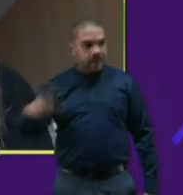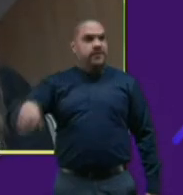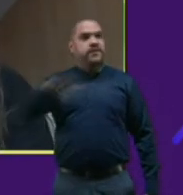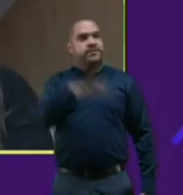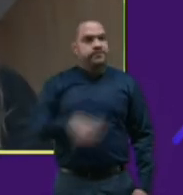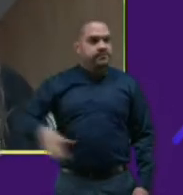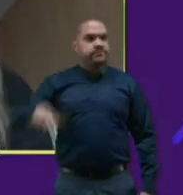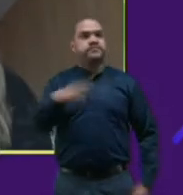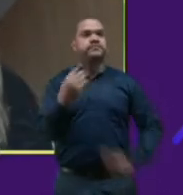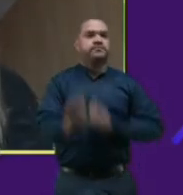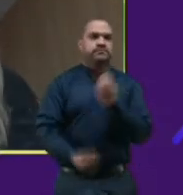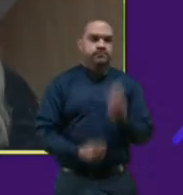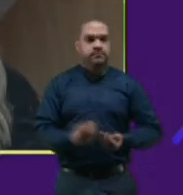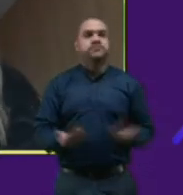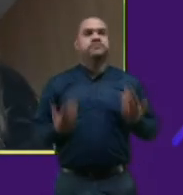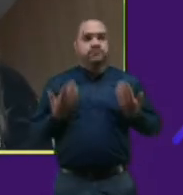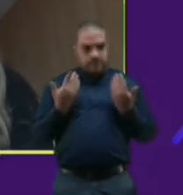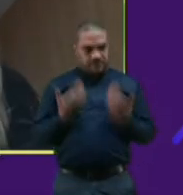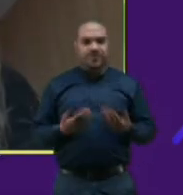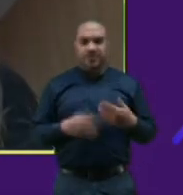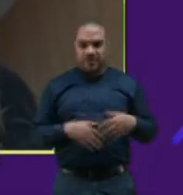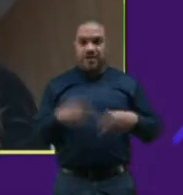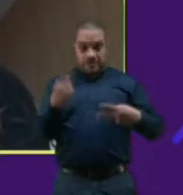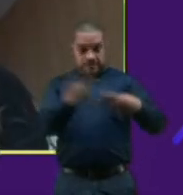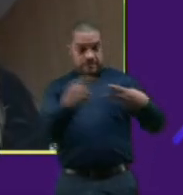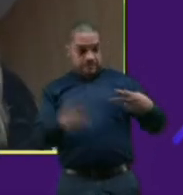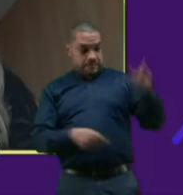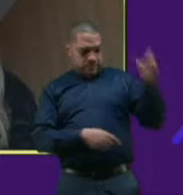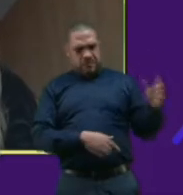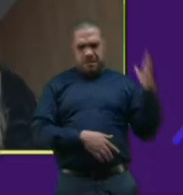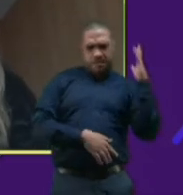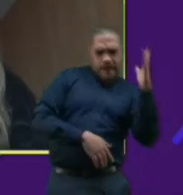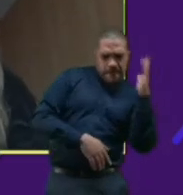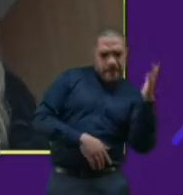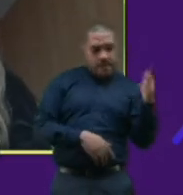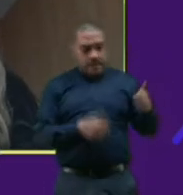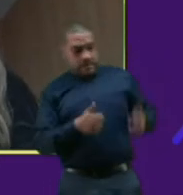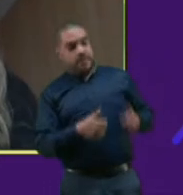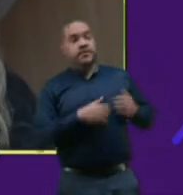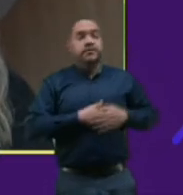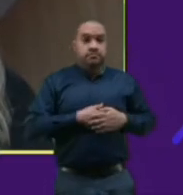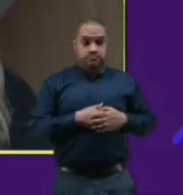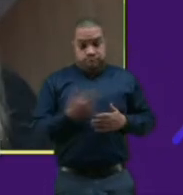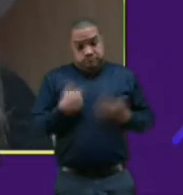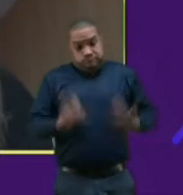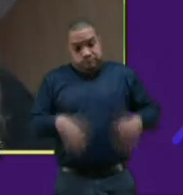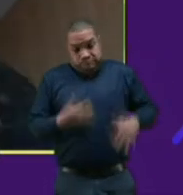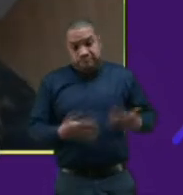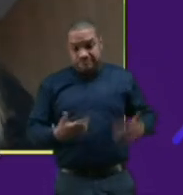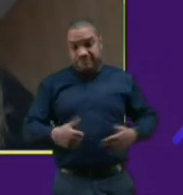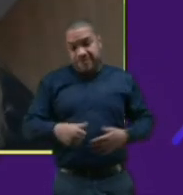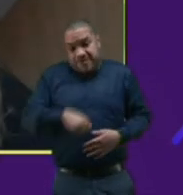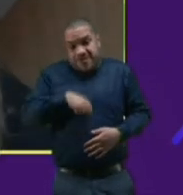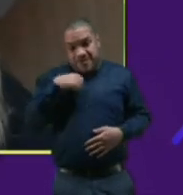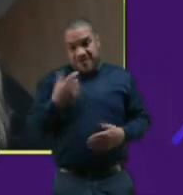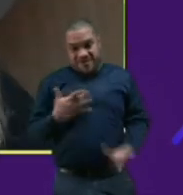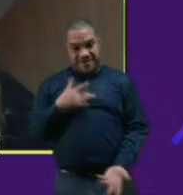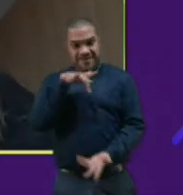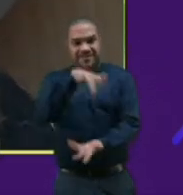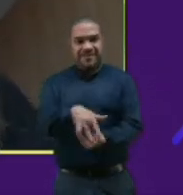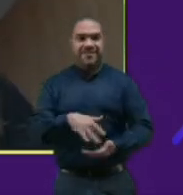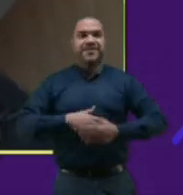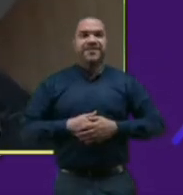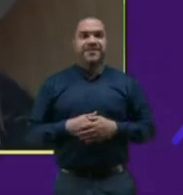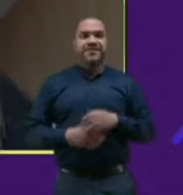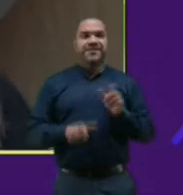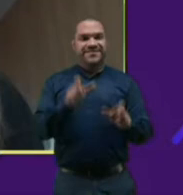dos co-speakers acá del panel tan impresionantes. Me siento súper honrada de estar en este grupo. Bueno, y para el resto de